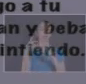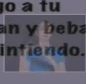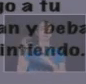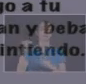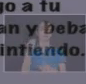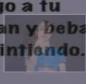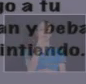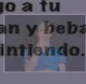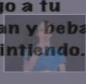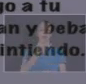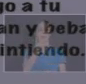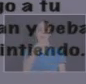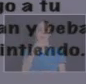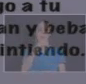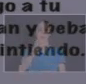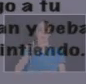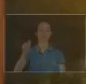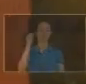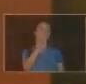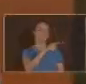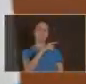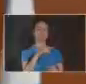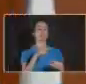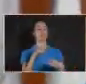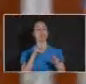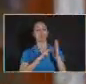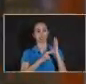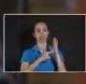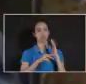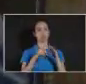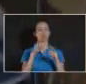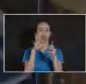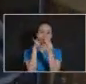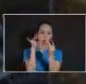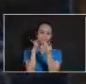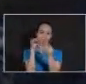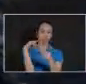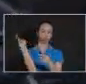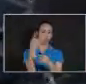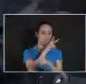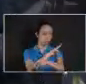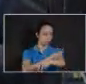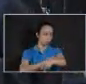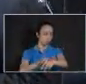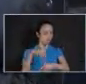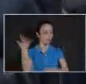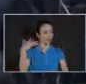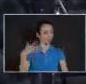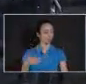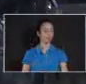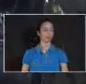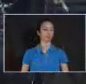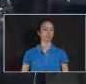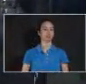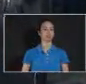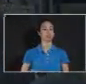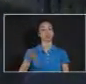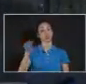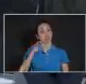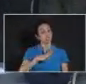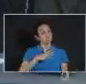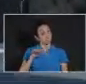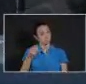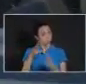texto. Déjeme contarle brevemente el contexto y ya lo dejo en paz. Yo no debería contarle a usted el contexto. Se supone que